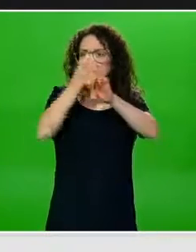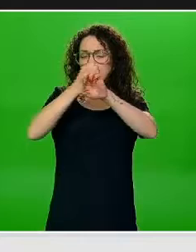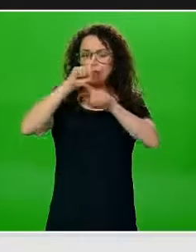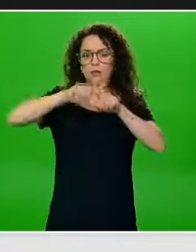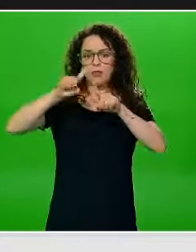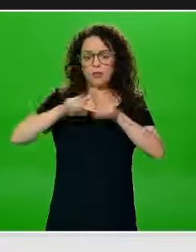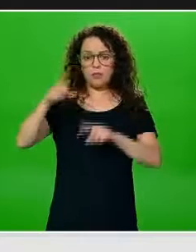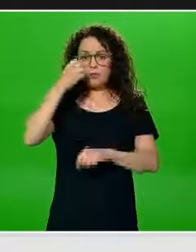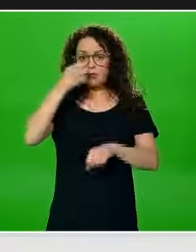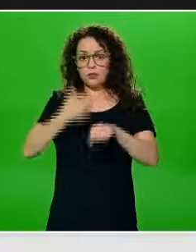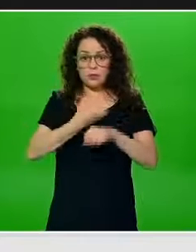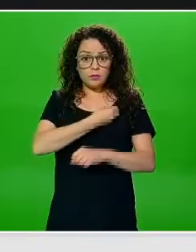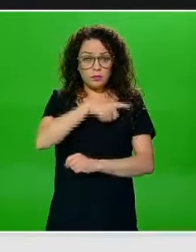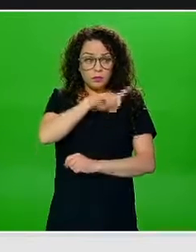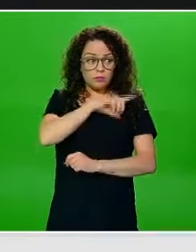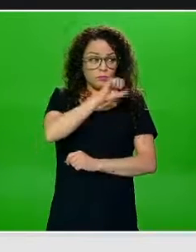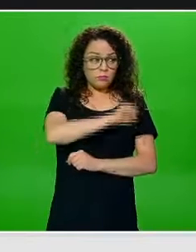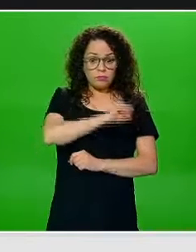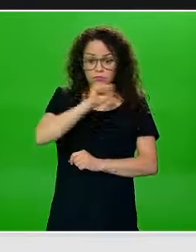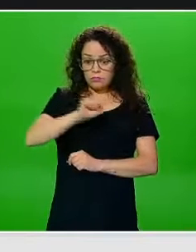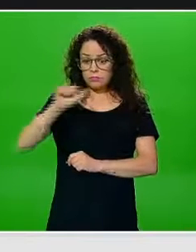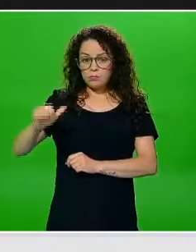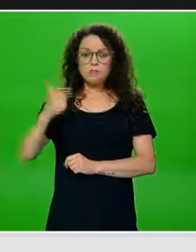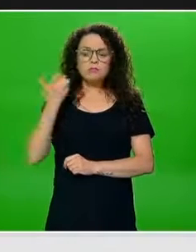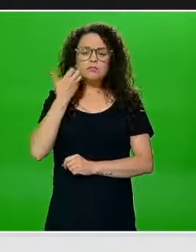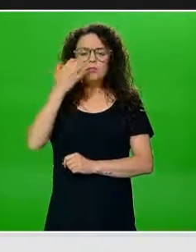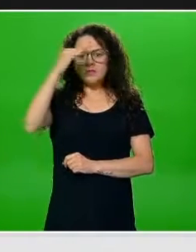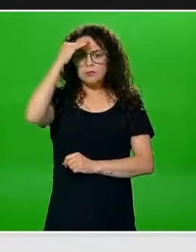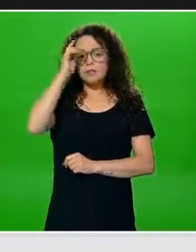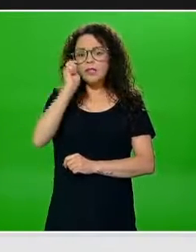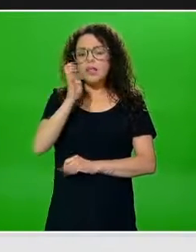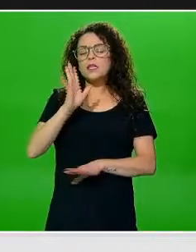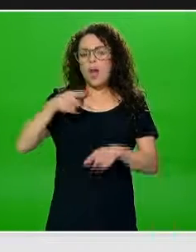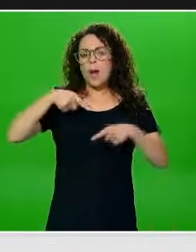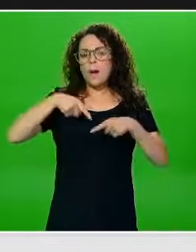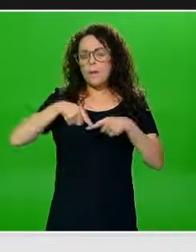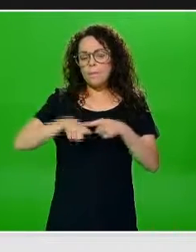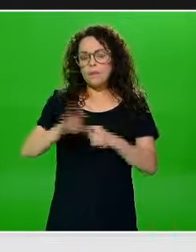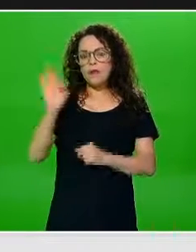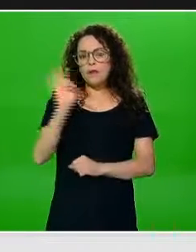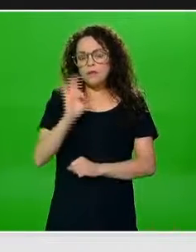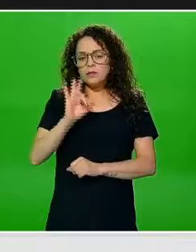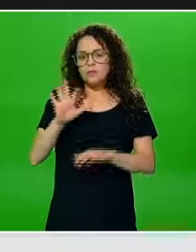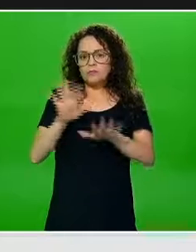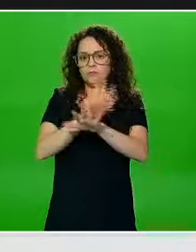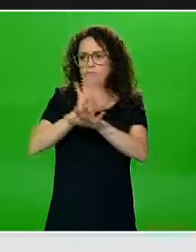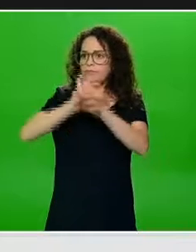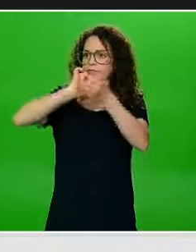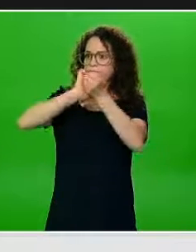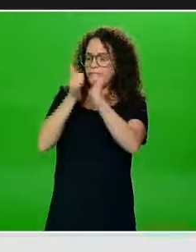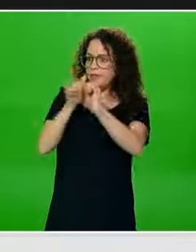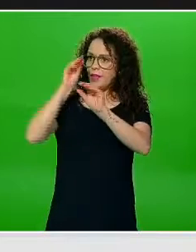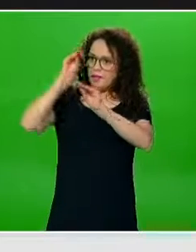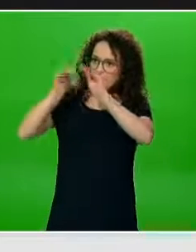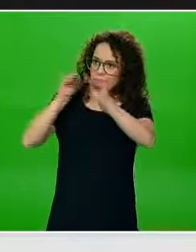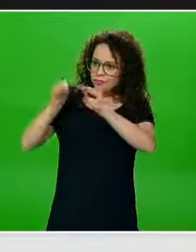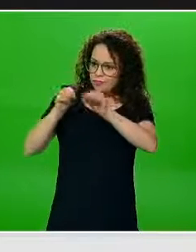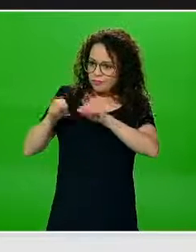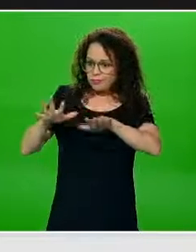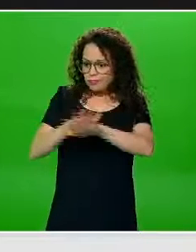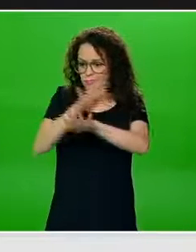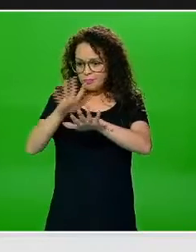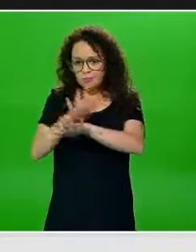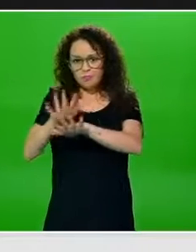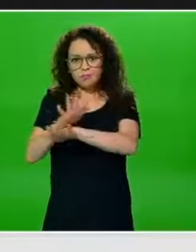de salud están con esta idea de considerar, empezar a a reconvertir o a